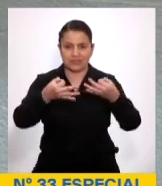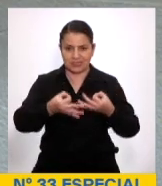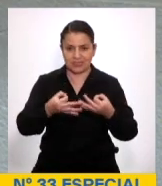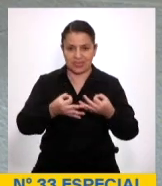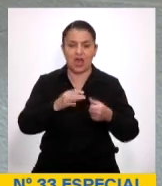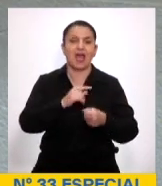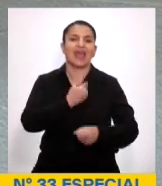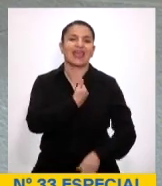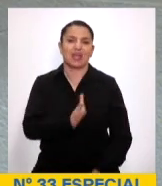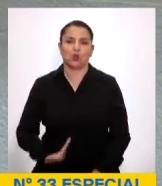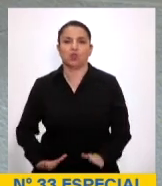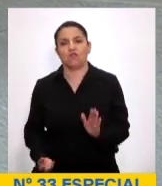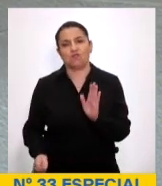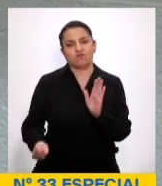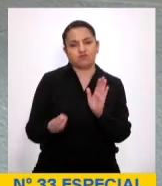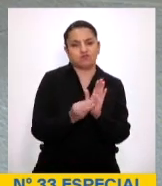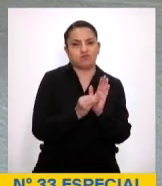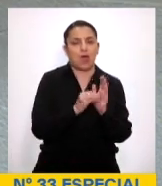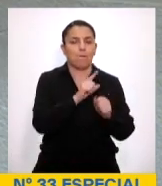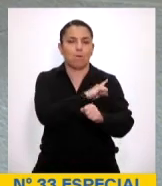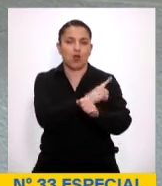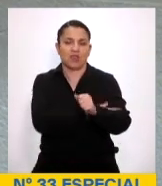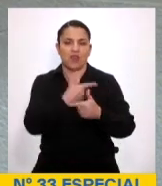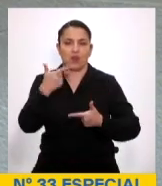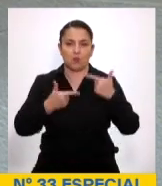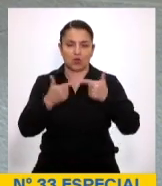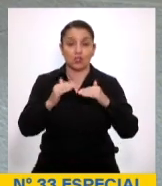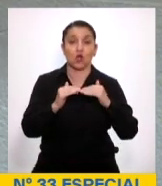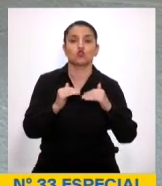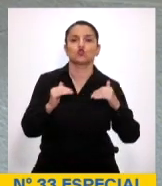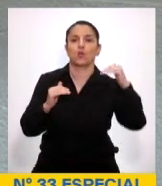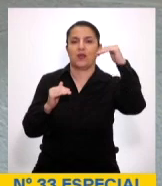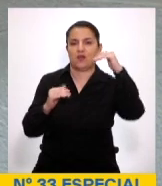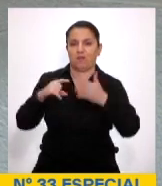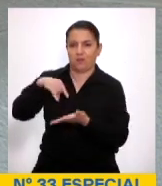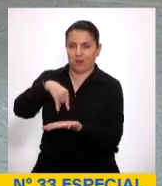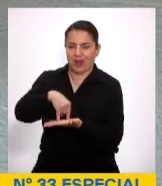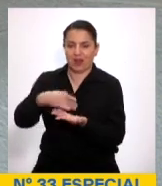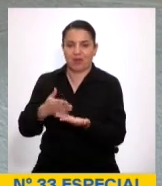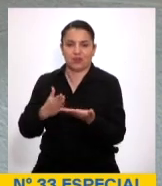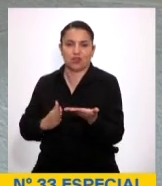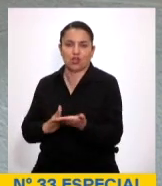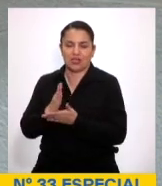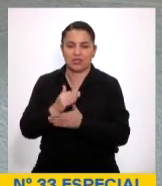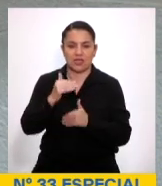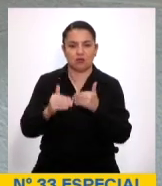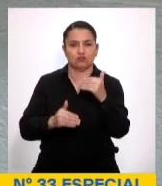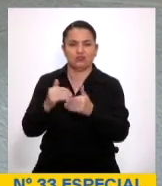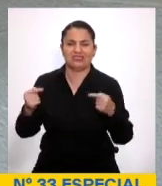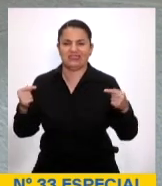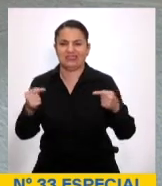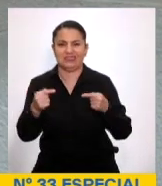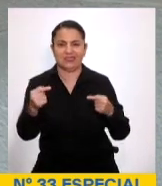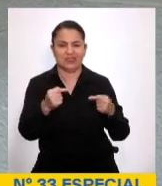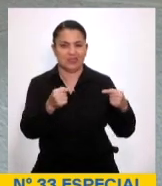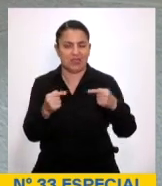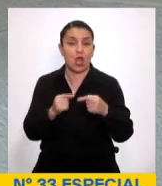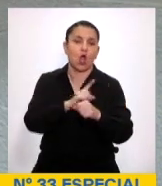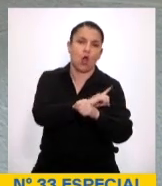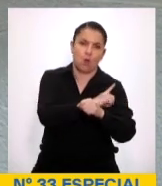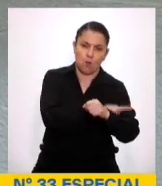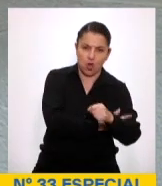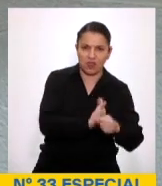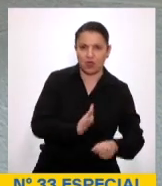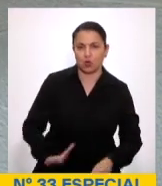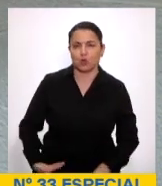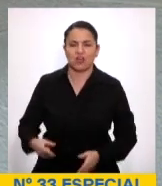del ejecutivo con un poder político superior al parlamento lo cual daría inicio a una serie de desavenencias entre ambos poderes que se llegaría